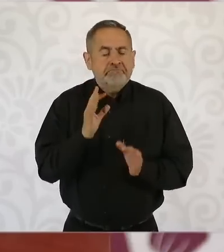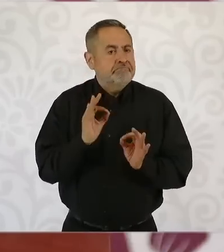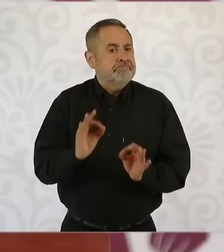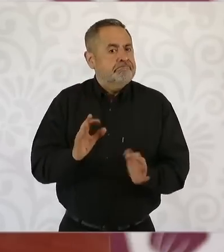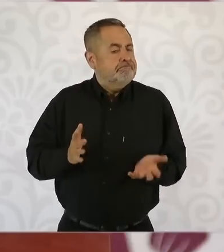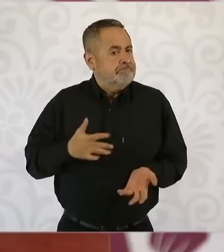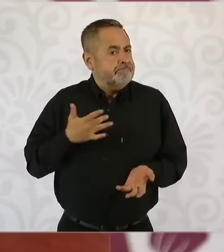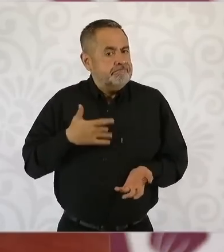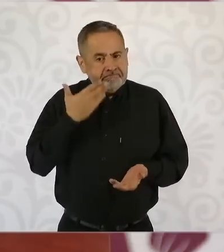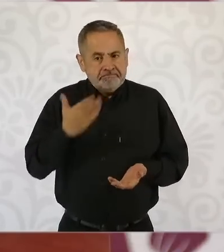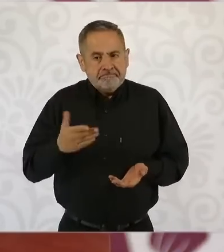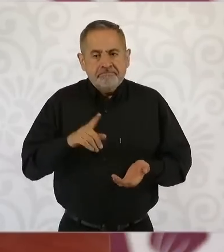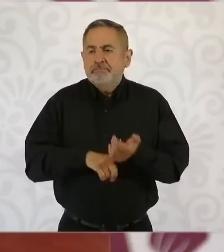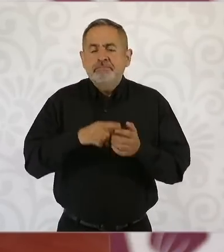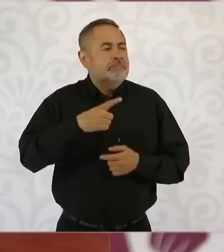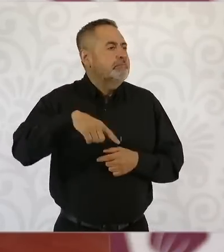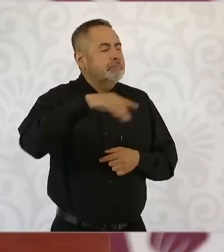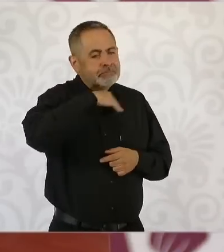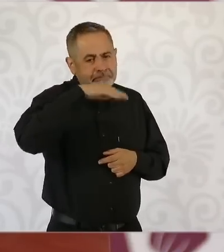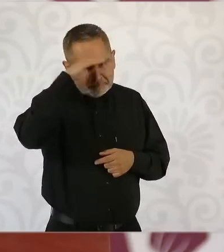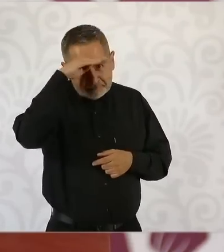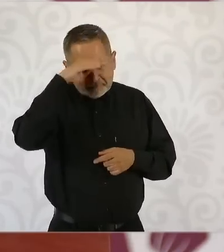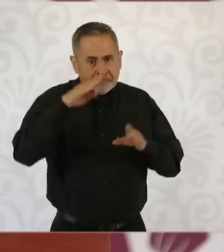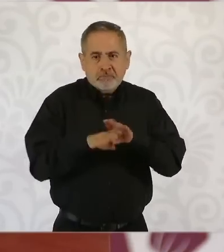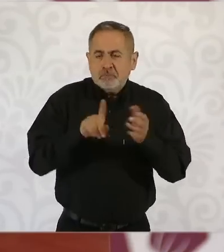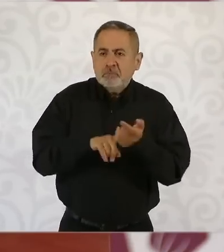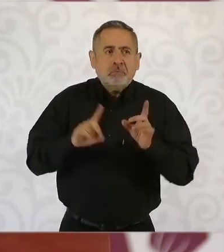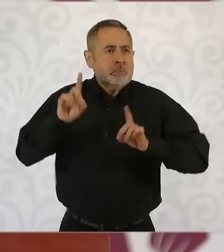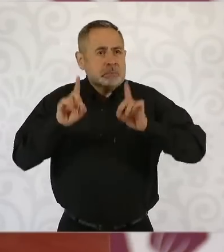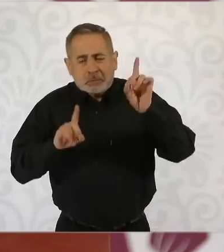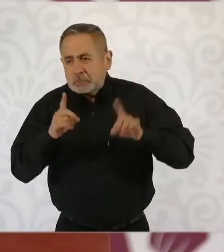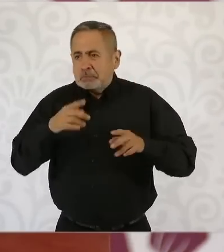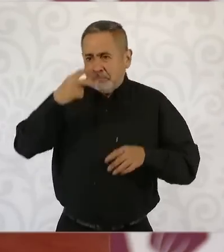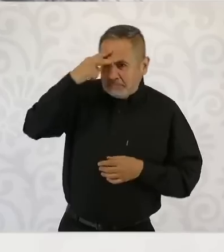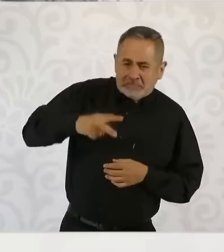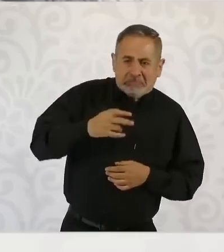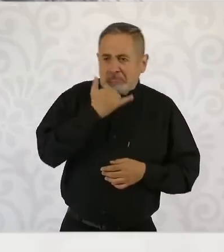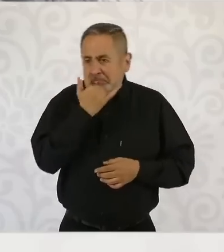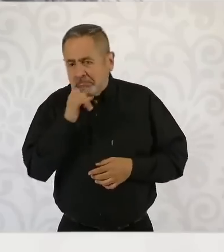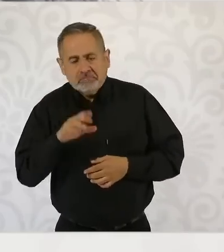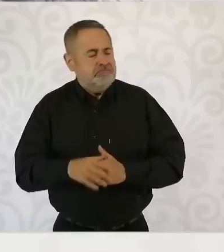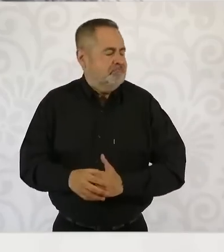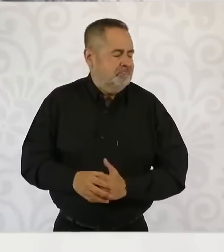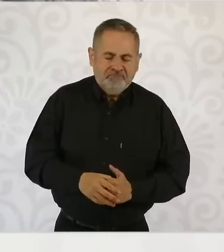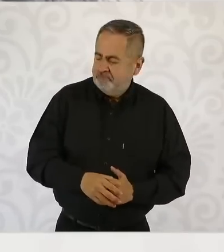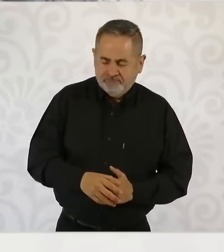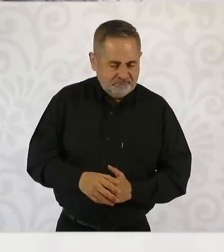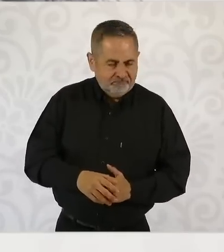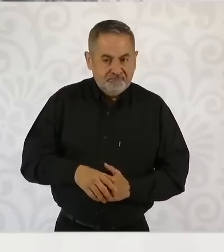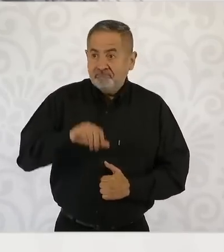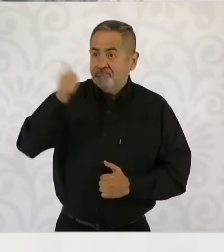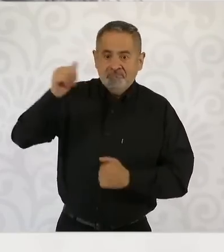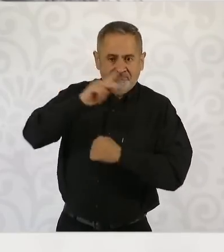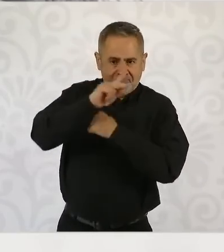pensaría esta idea que se ha hecho de que hay demasiada incertidumbre y no hay inversión, pues resulta que la inversión extranjera